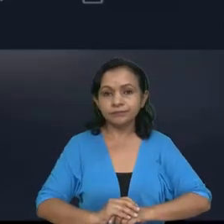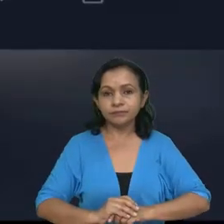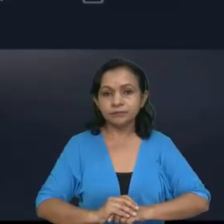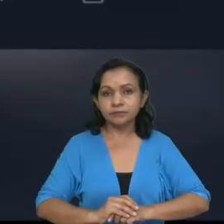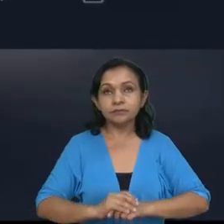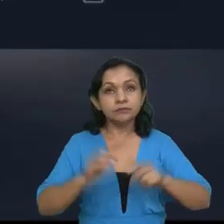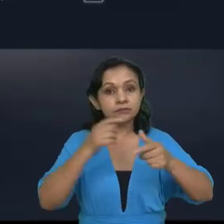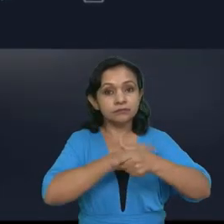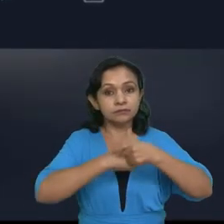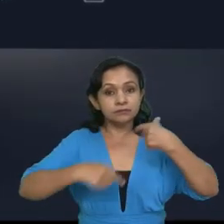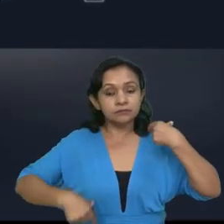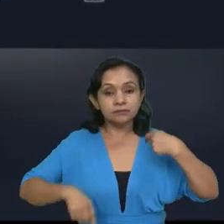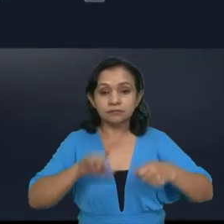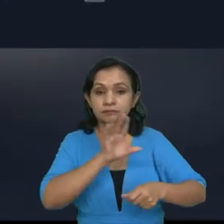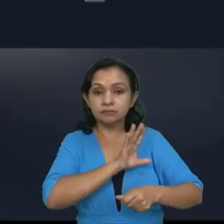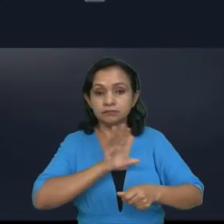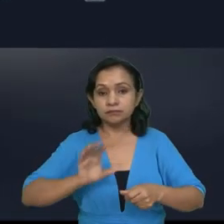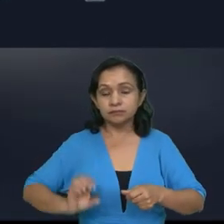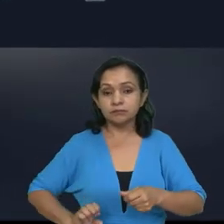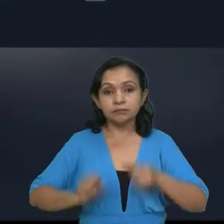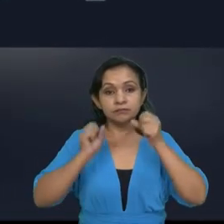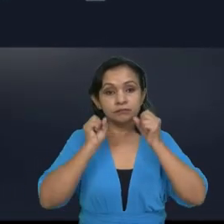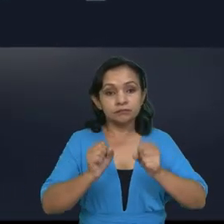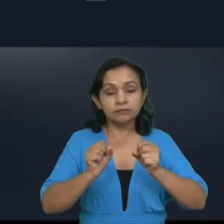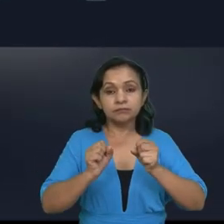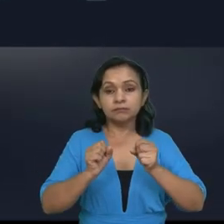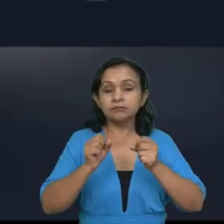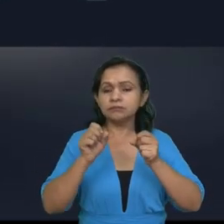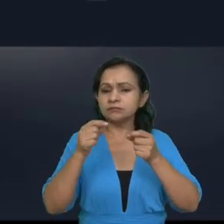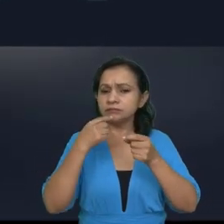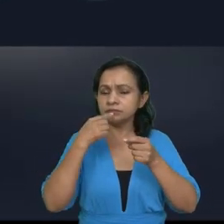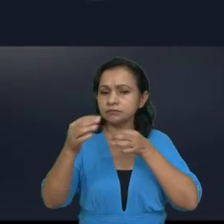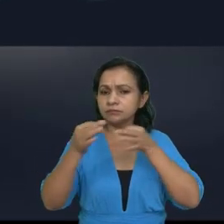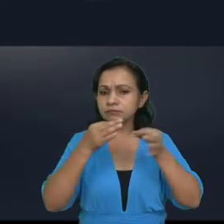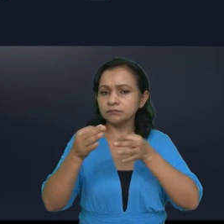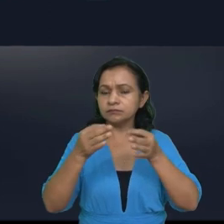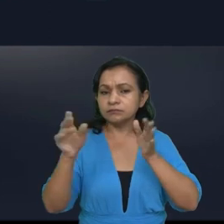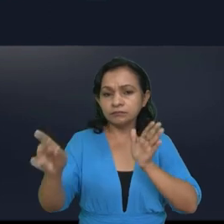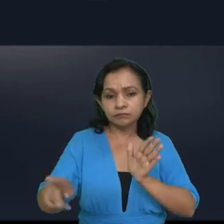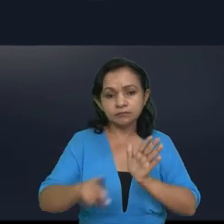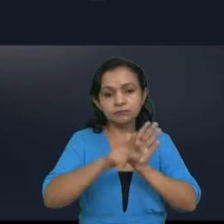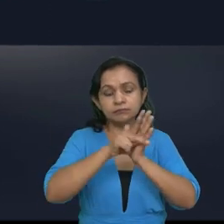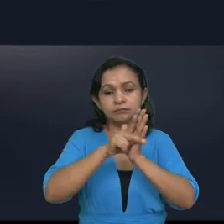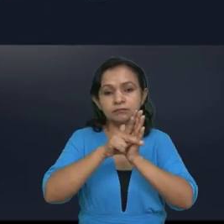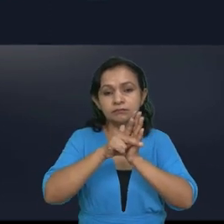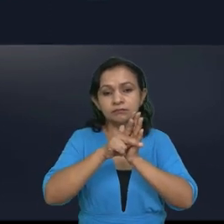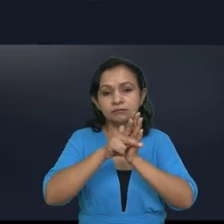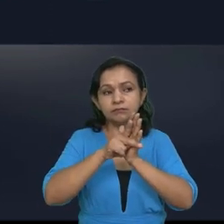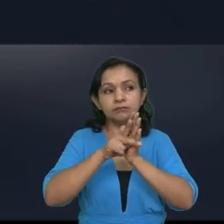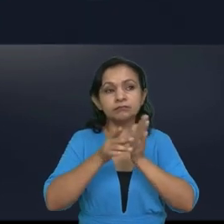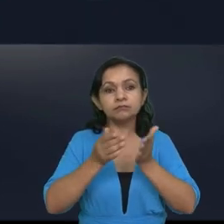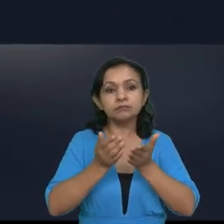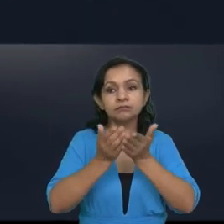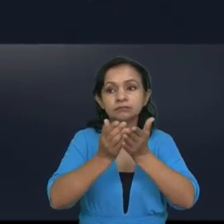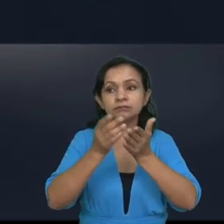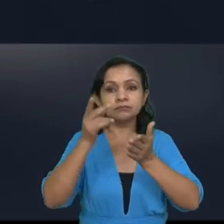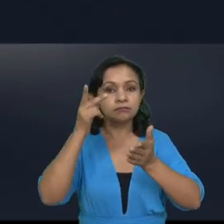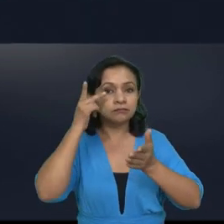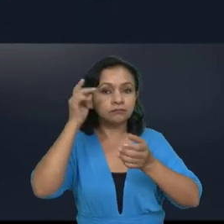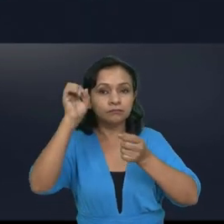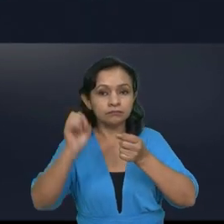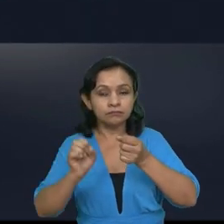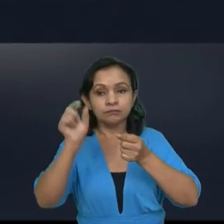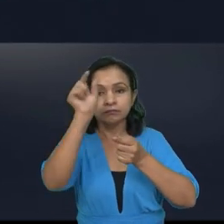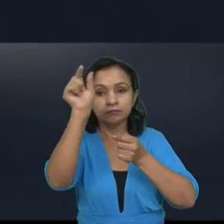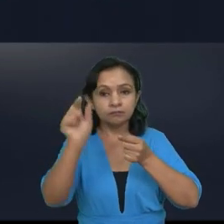el precedente del salvador bukele en su cuenta de twitter anunció la prohibición de la entrada a viajeros procedentes de corea del sur e